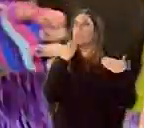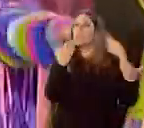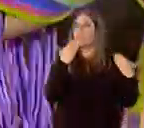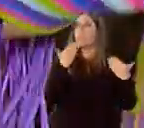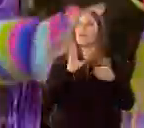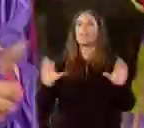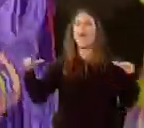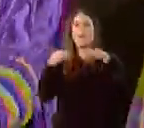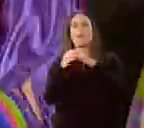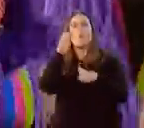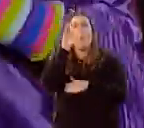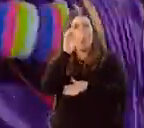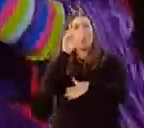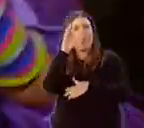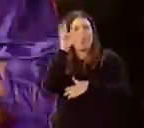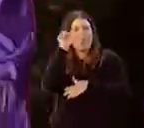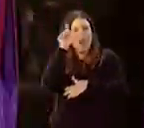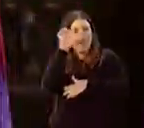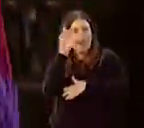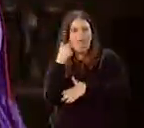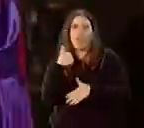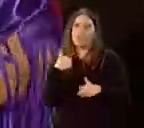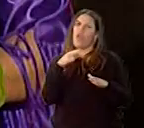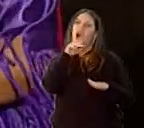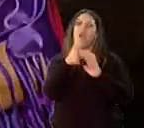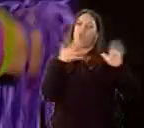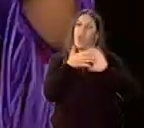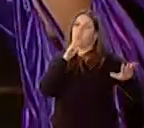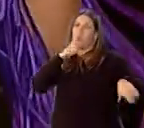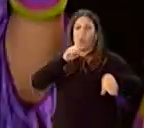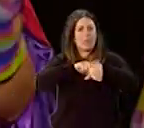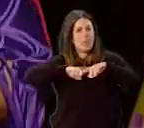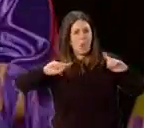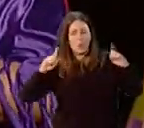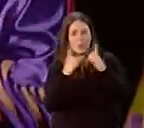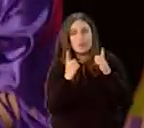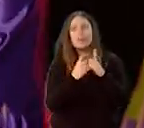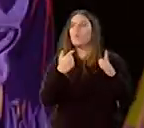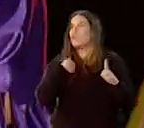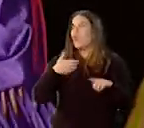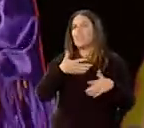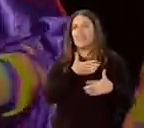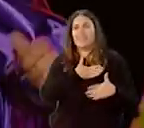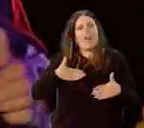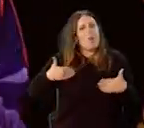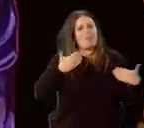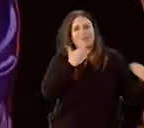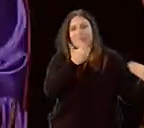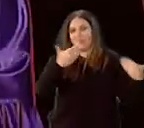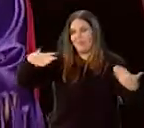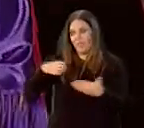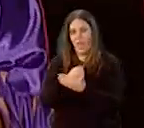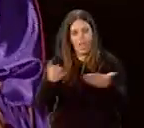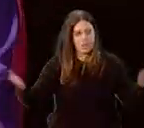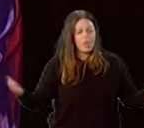persa leerás murphy capaz yo soy un poquito rápido muy justita de tiempo pero no quiero dejar a nadie en el tintero y bueno